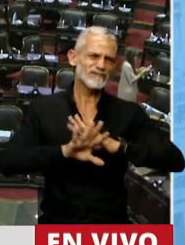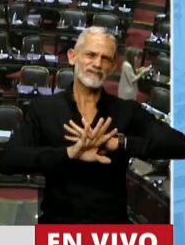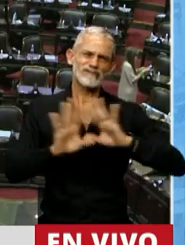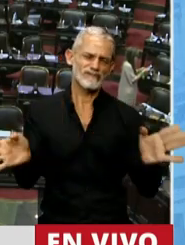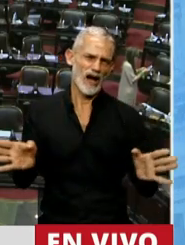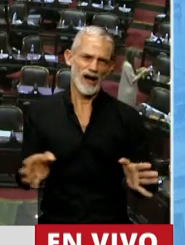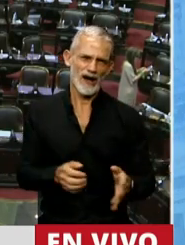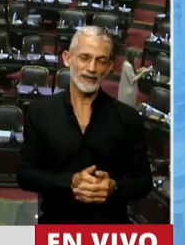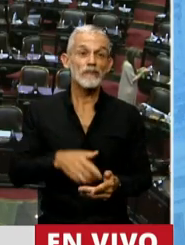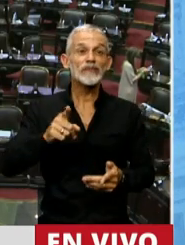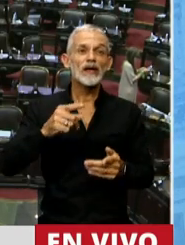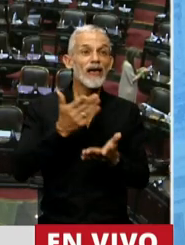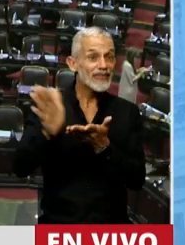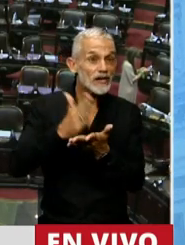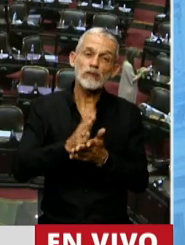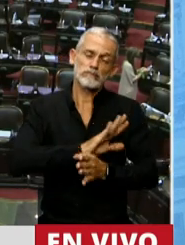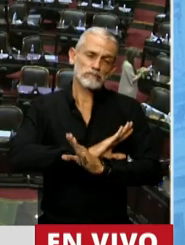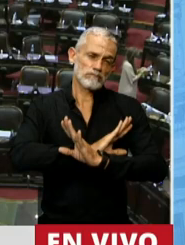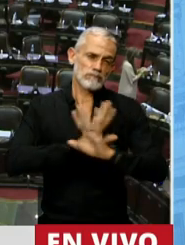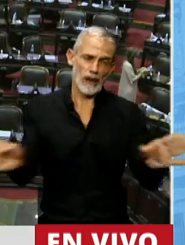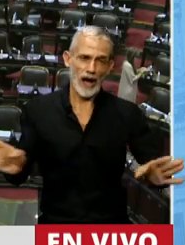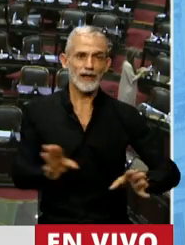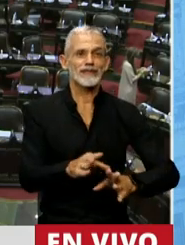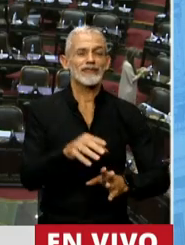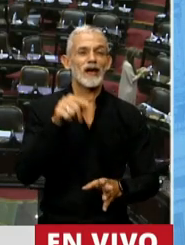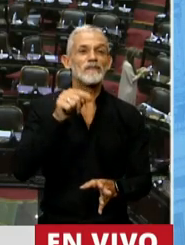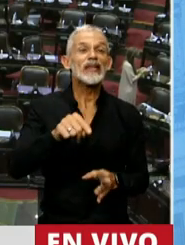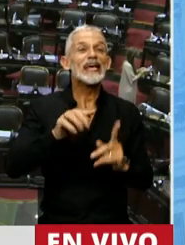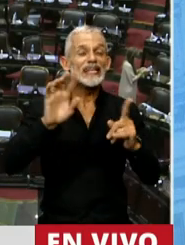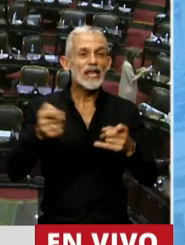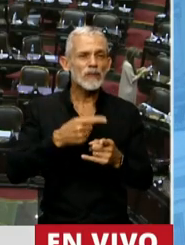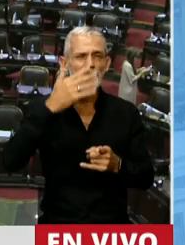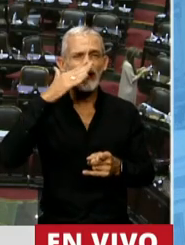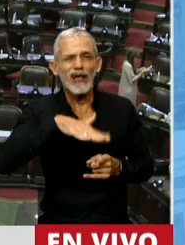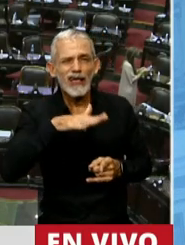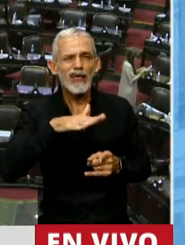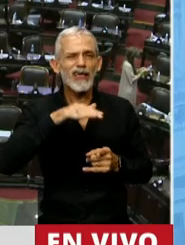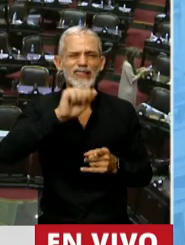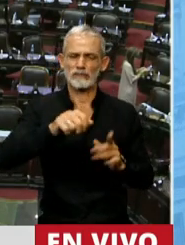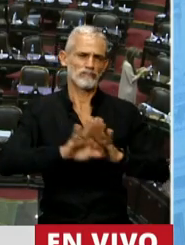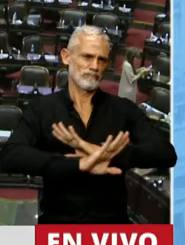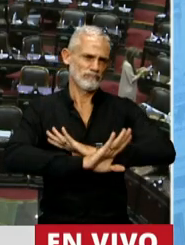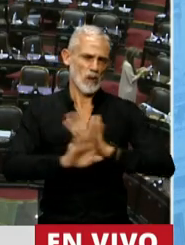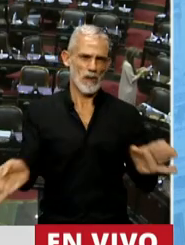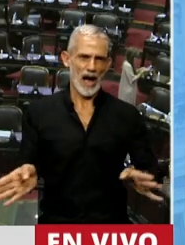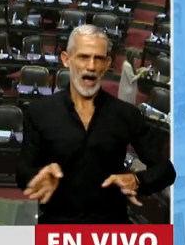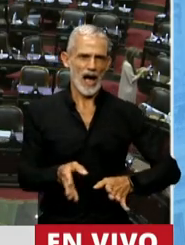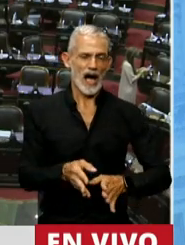definitivamente con la discriminación, hay que terminar con la descalificación, hay que